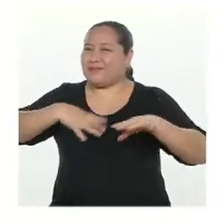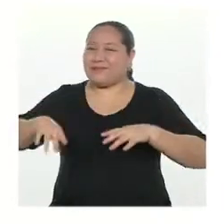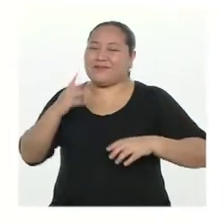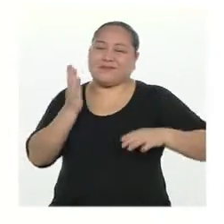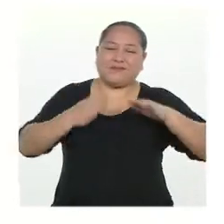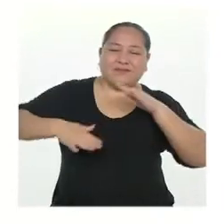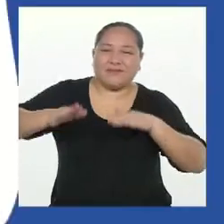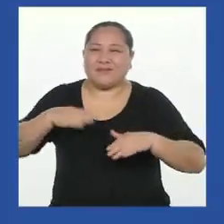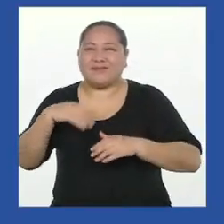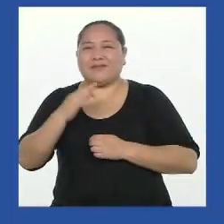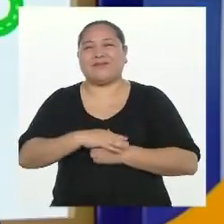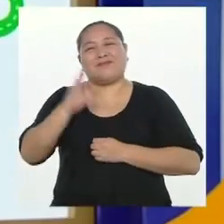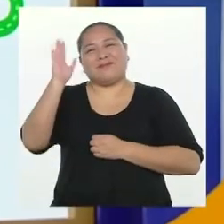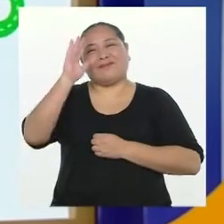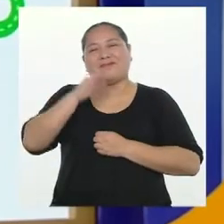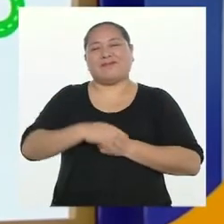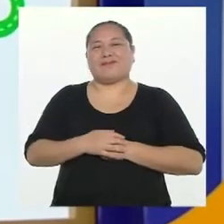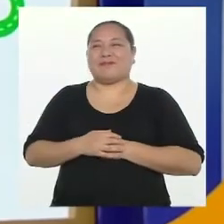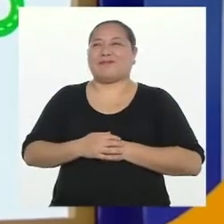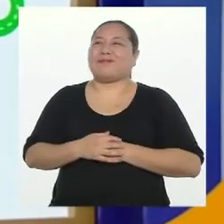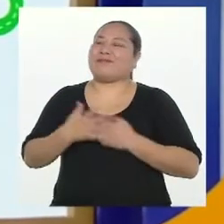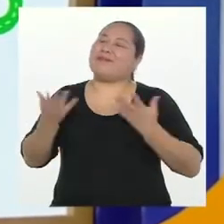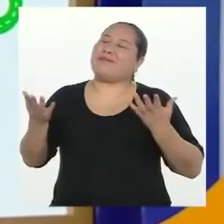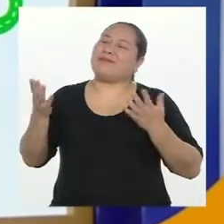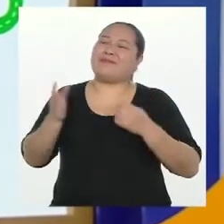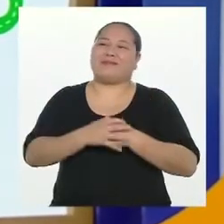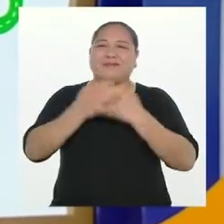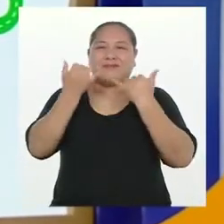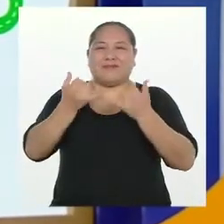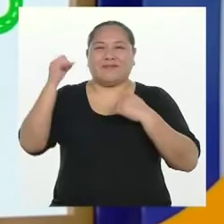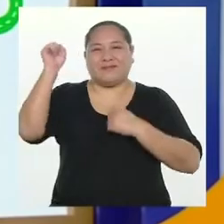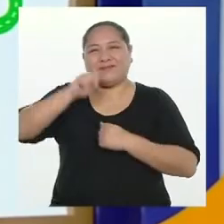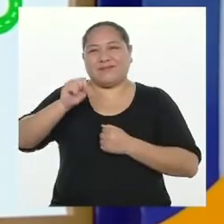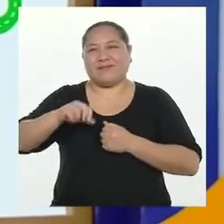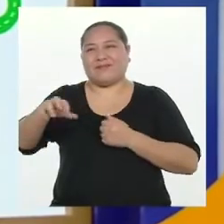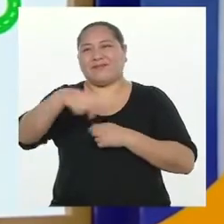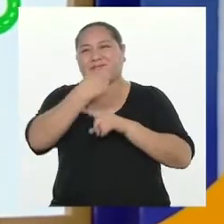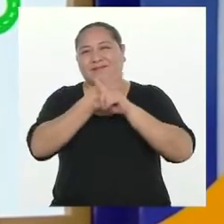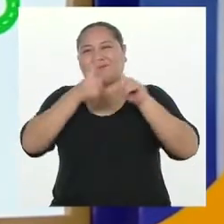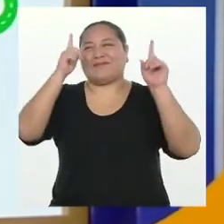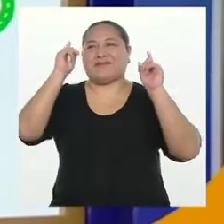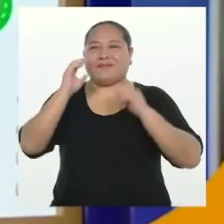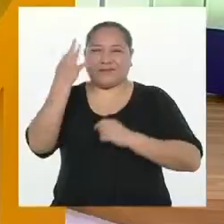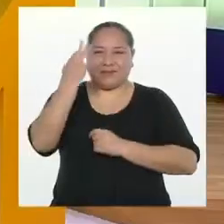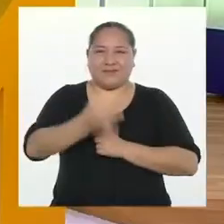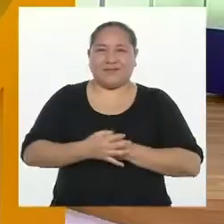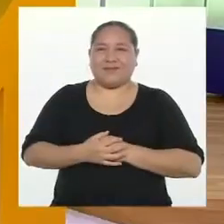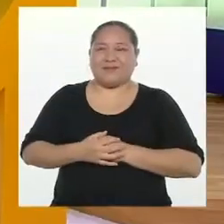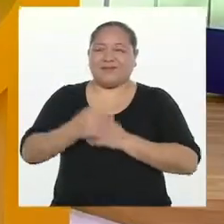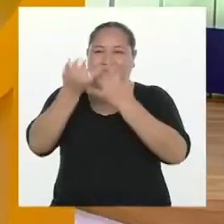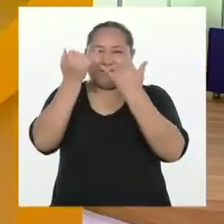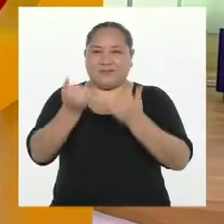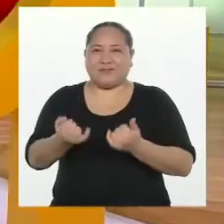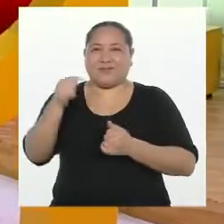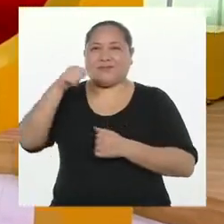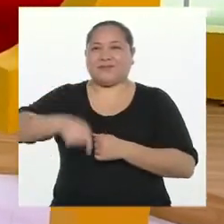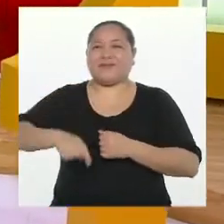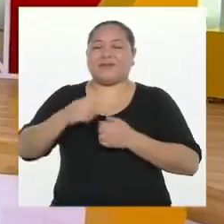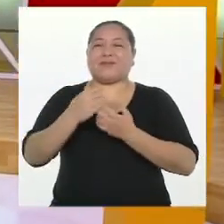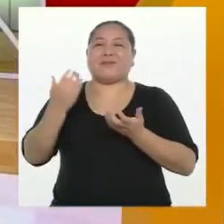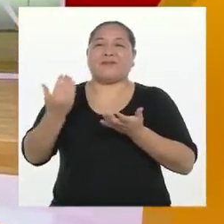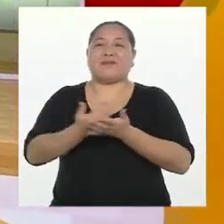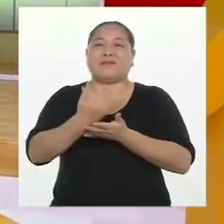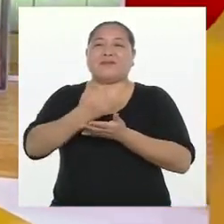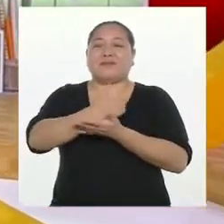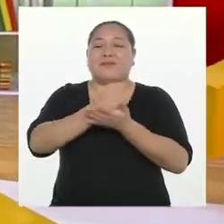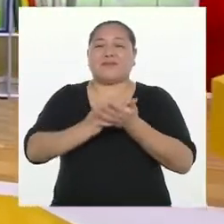Festejo. Eso es, nos vemos. ¡Ah! Ahora sí, otra cosa, ¿no? Hoy, en nuestra área de